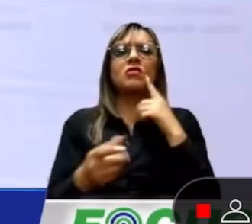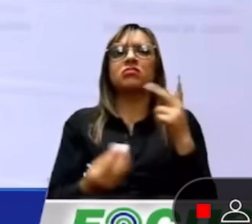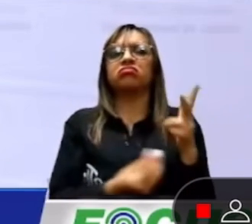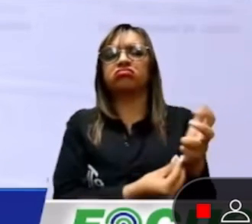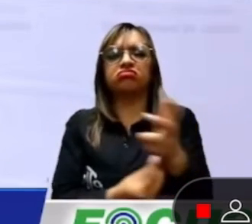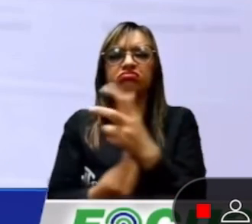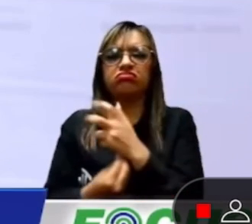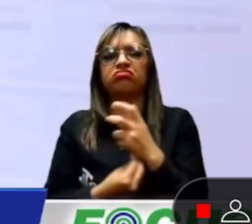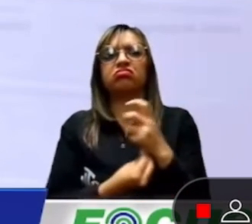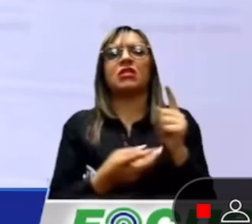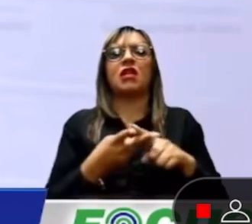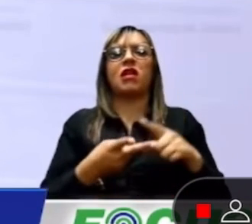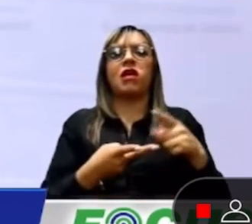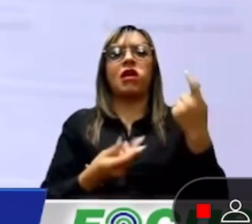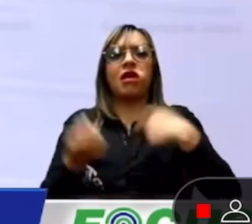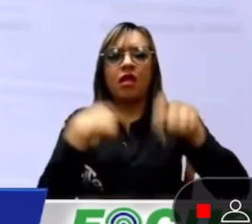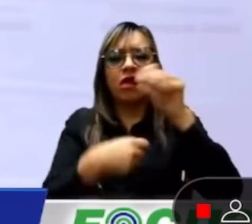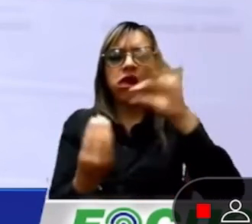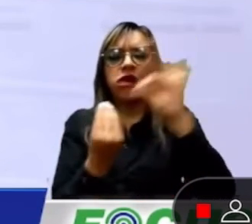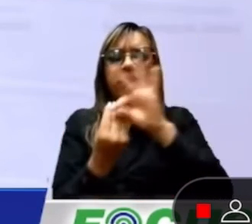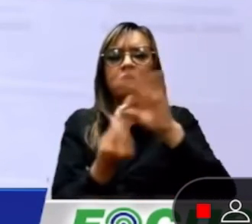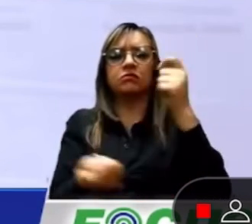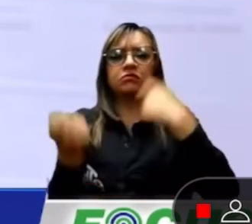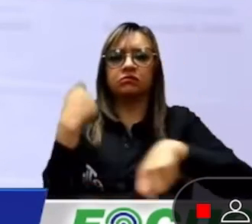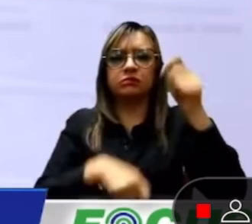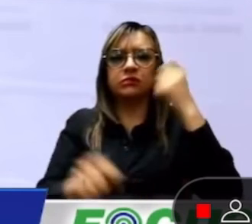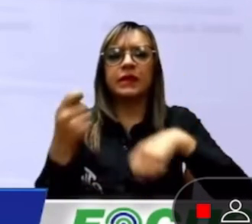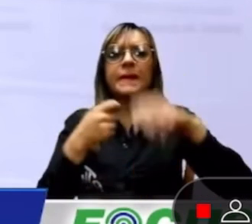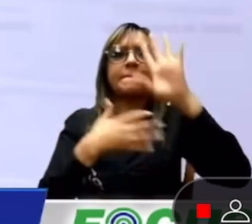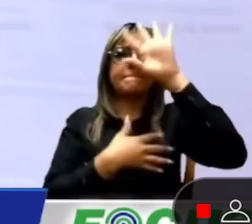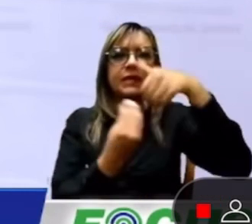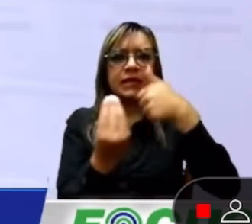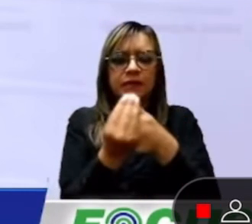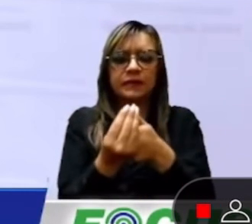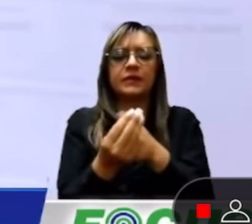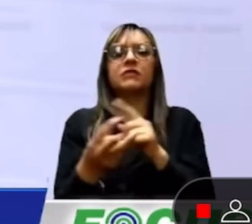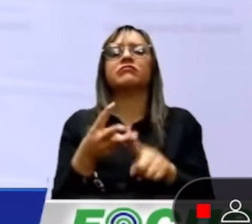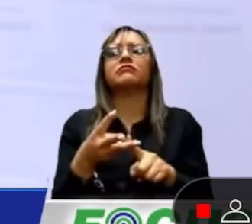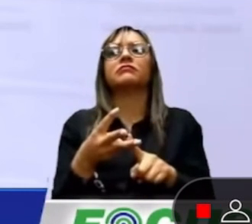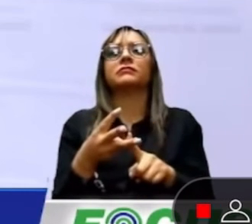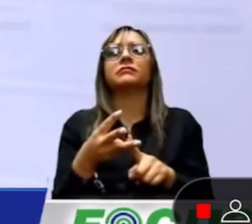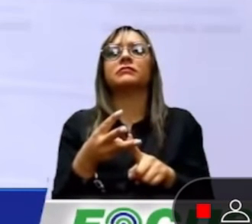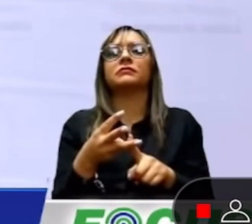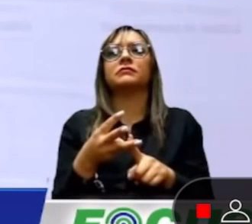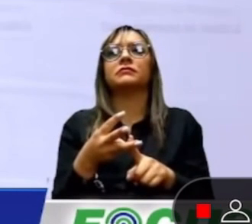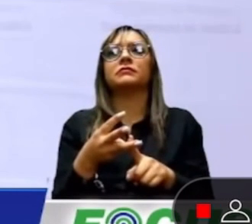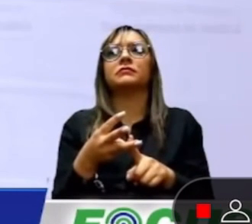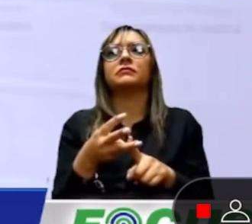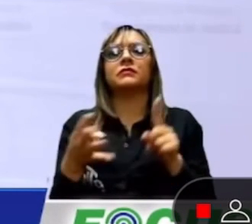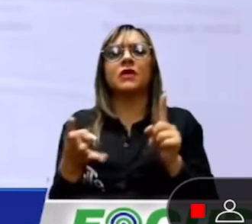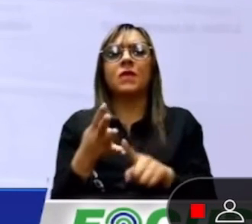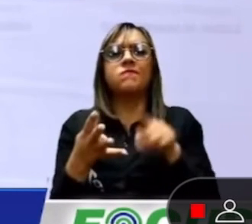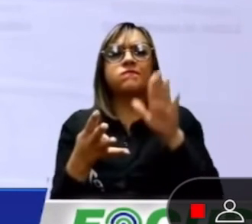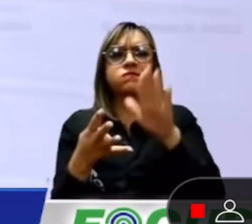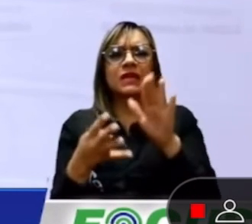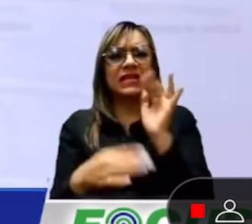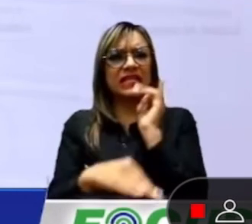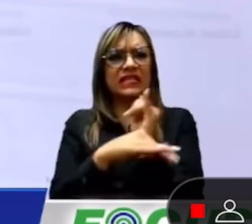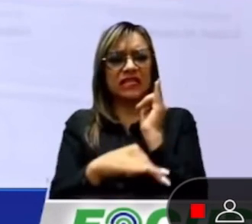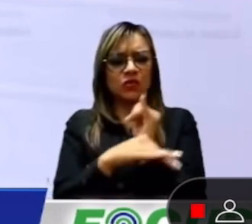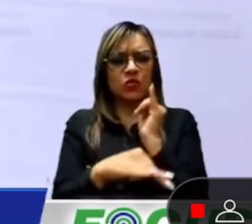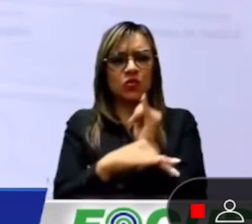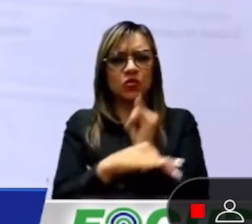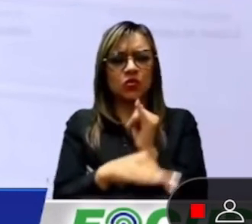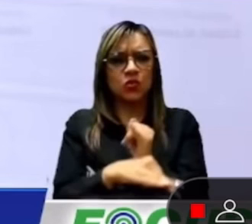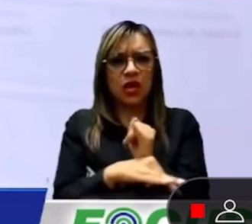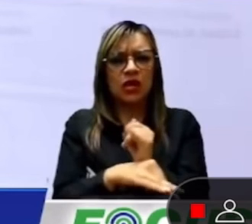terrorismo el narcotráfico el paramilitarismo y son esas instituciones